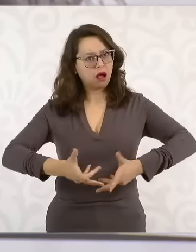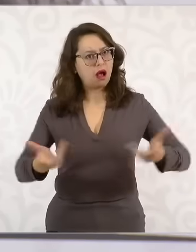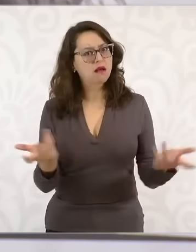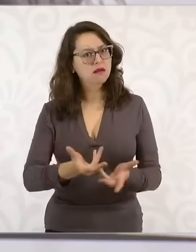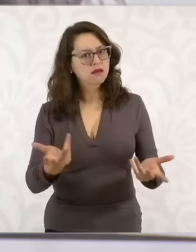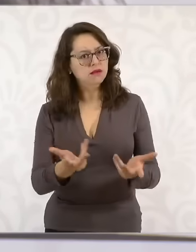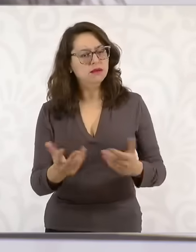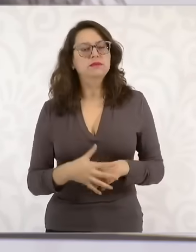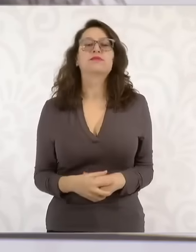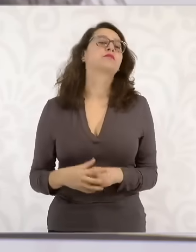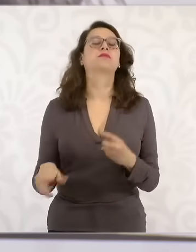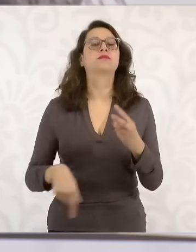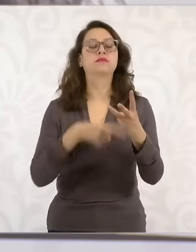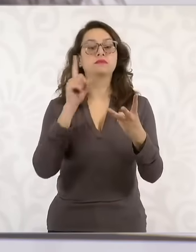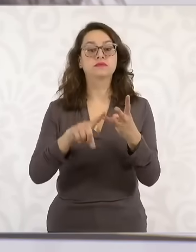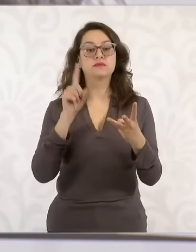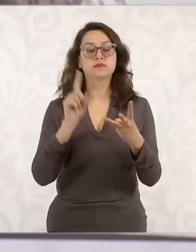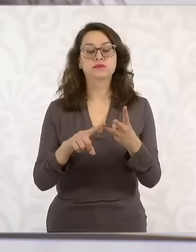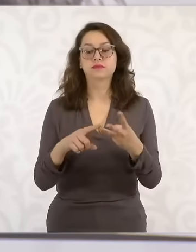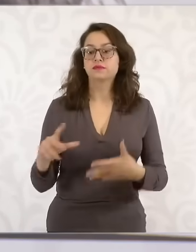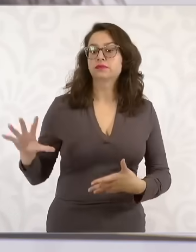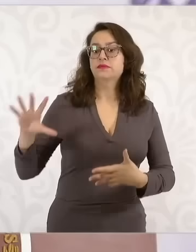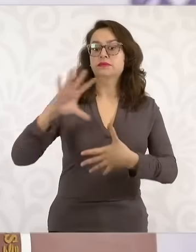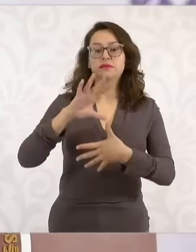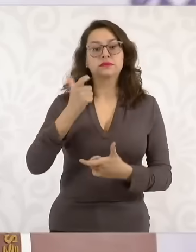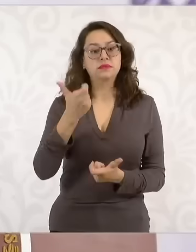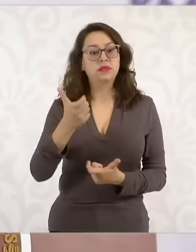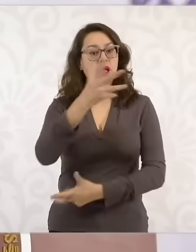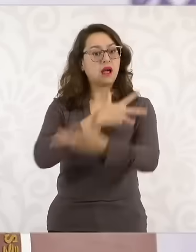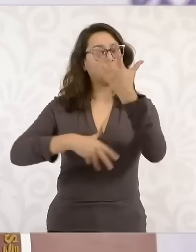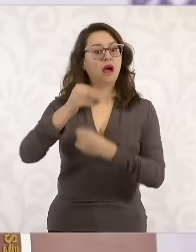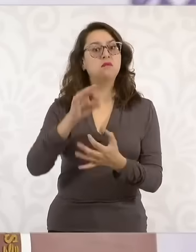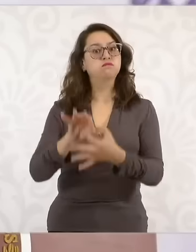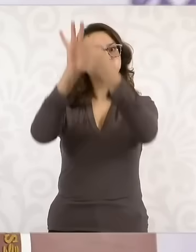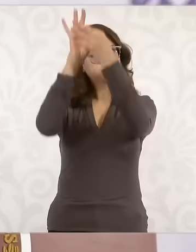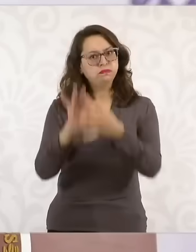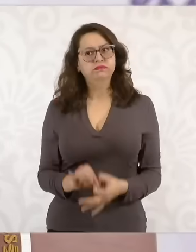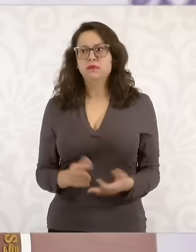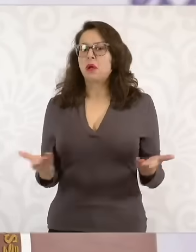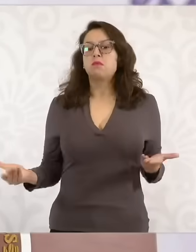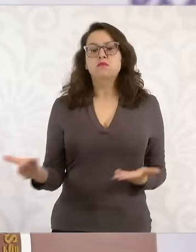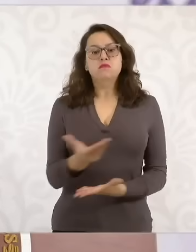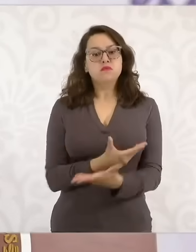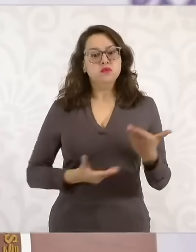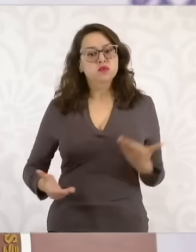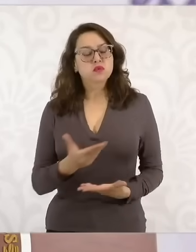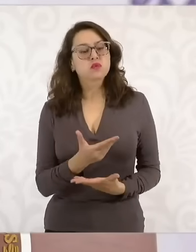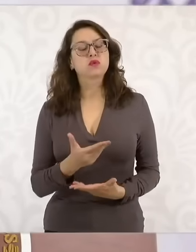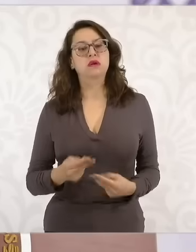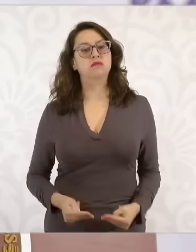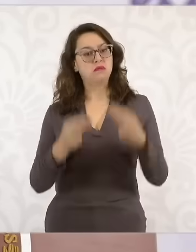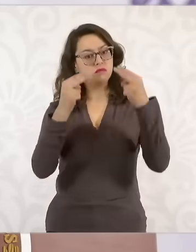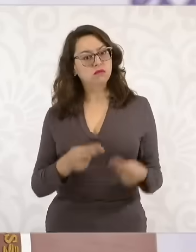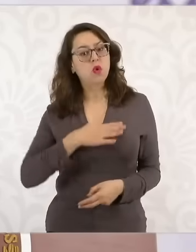Tercero, una integración económica regional basada en cadenas productivas compartidas, comercio justo